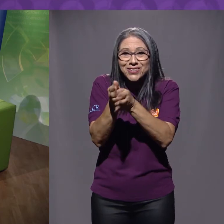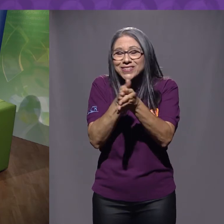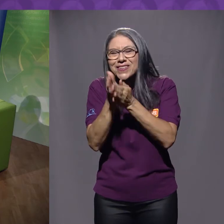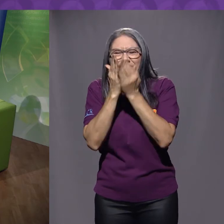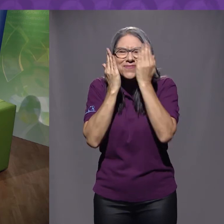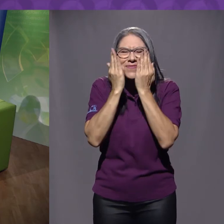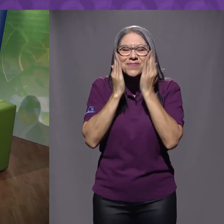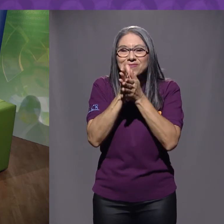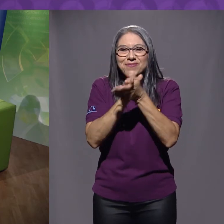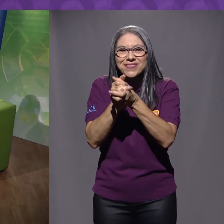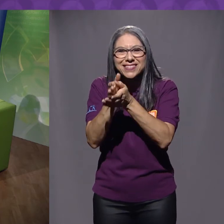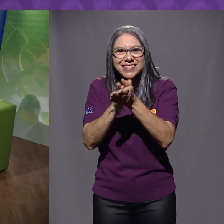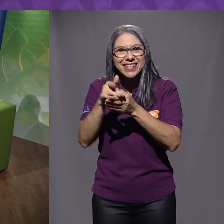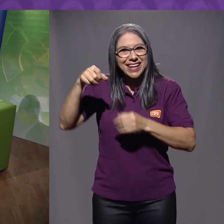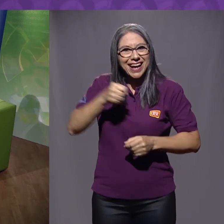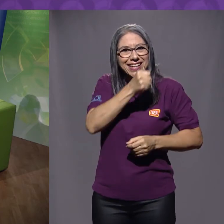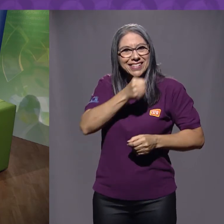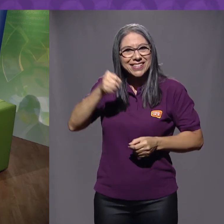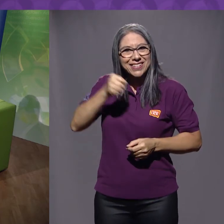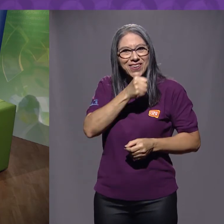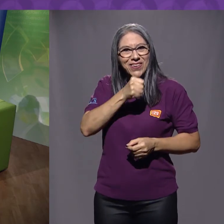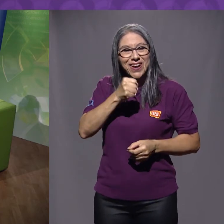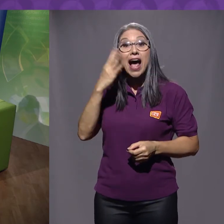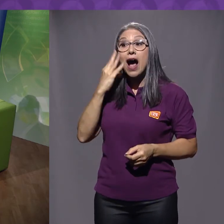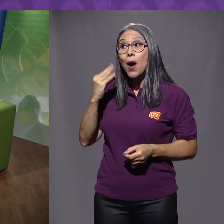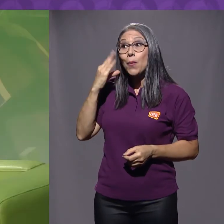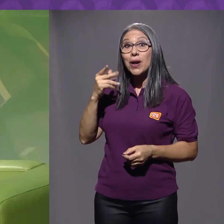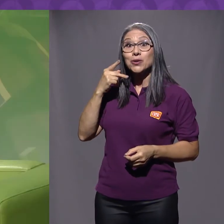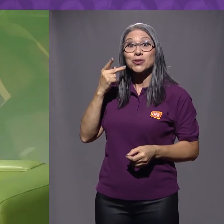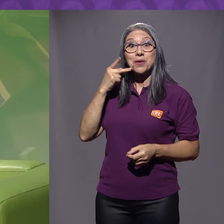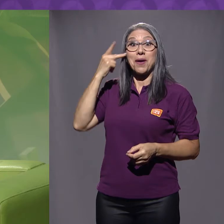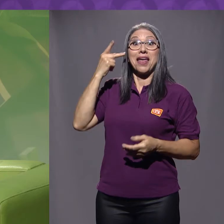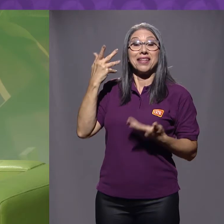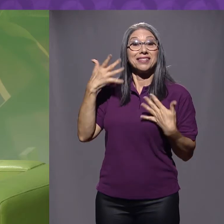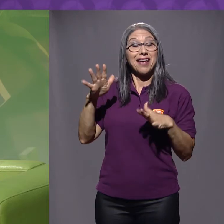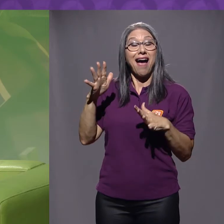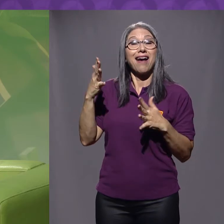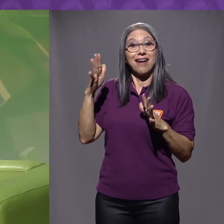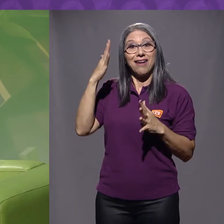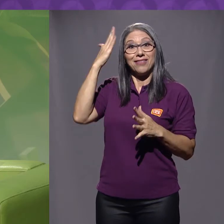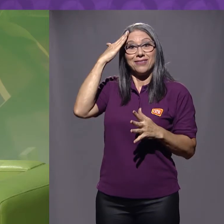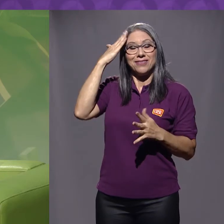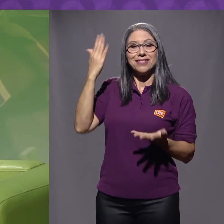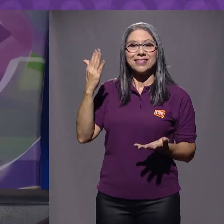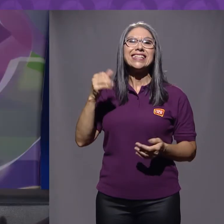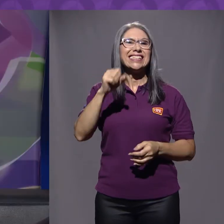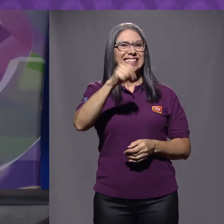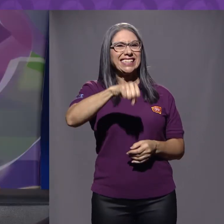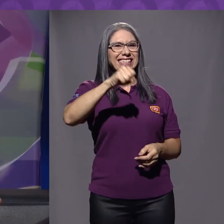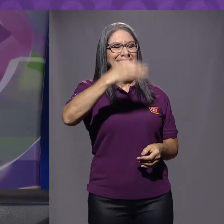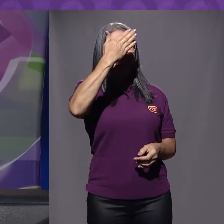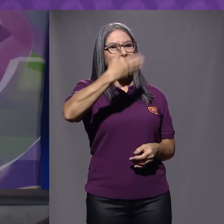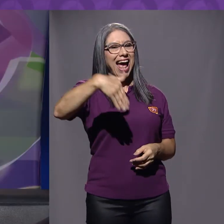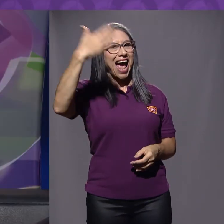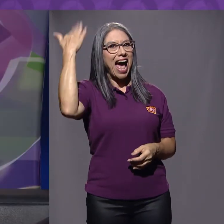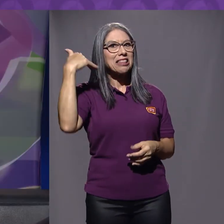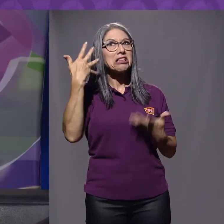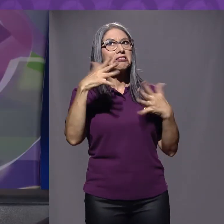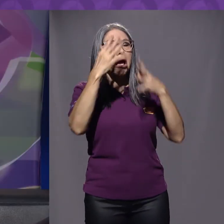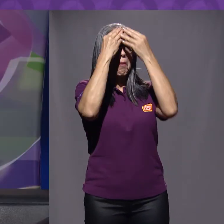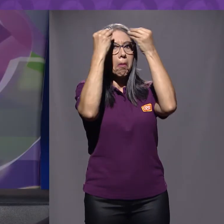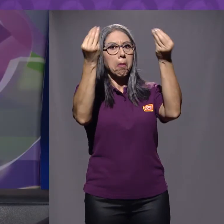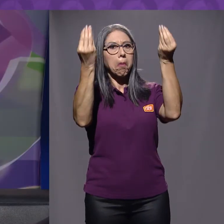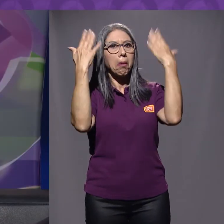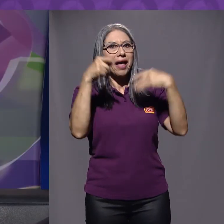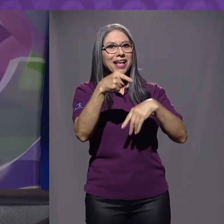abuelos y nuestros papás la tenían muy presente, ¿verdad? Pero en algún momento se perdió, ¿verdad? Lo hemos dejado de lado, ¿verdad? Y